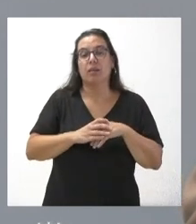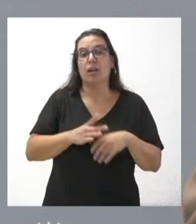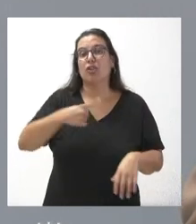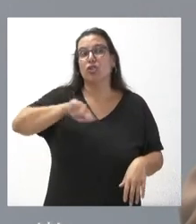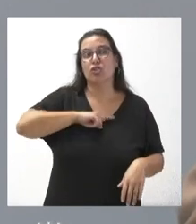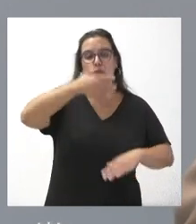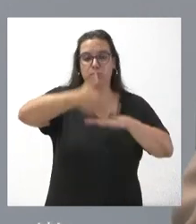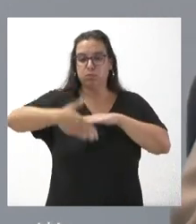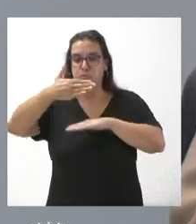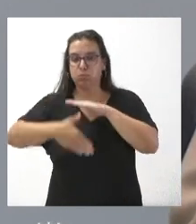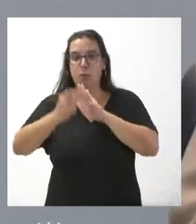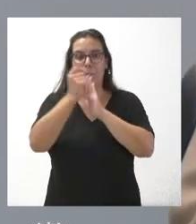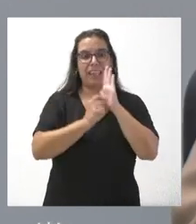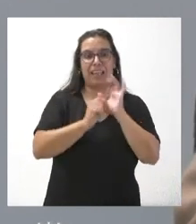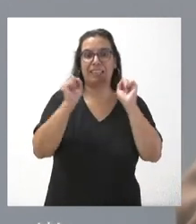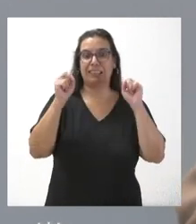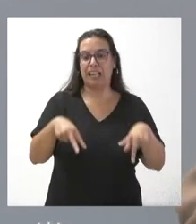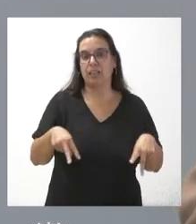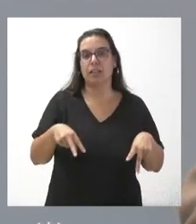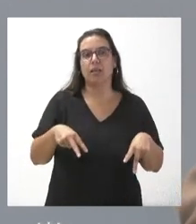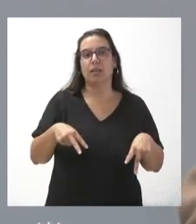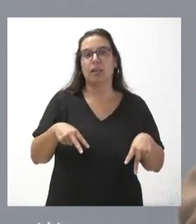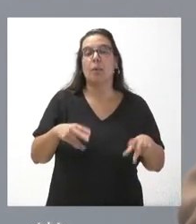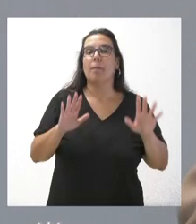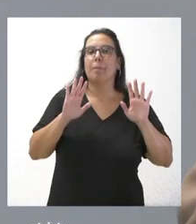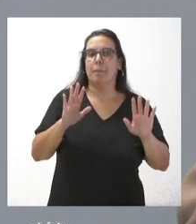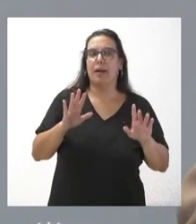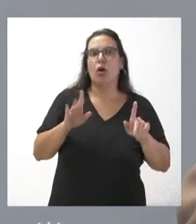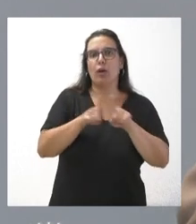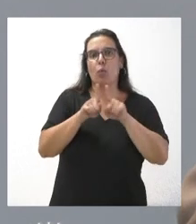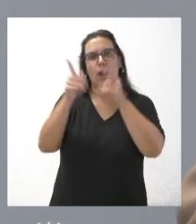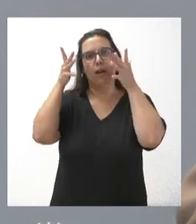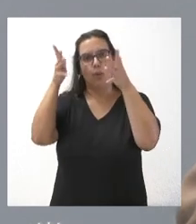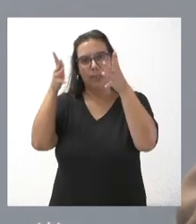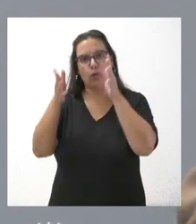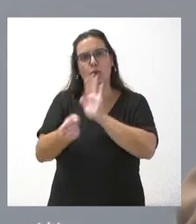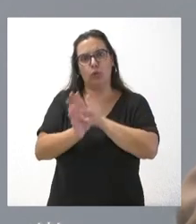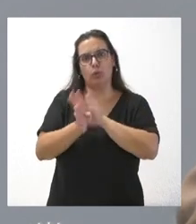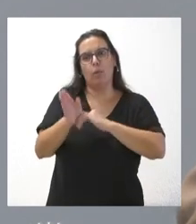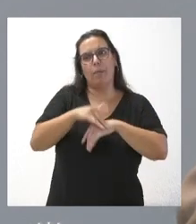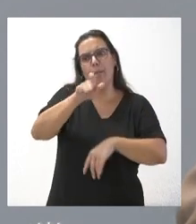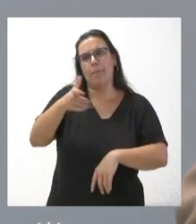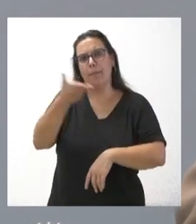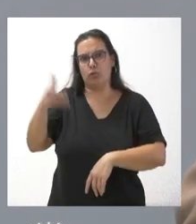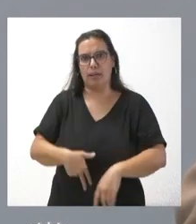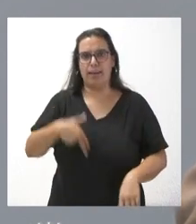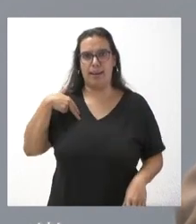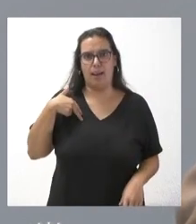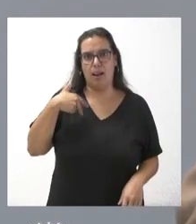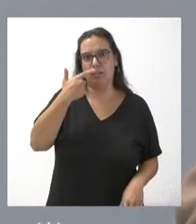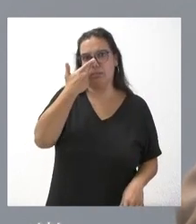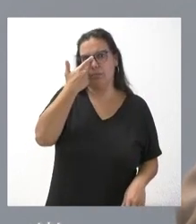medidas restrictivas no significa que no mantengamos recomendaciones para el conjunto de la población